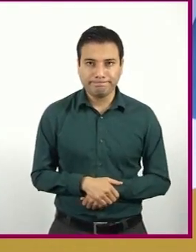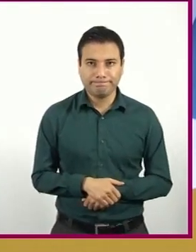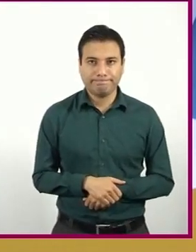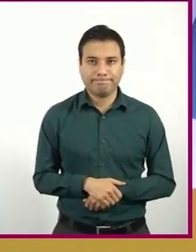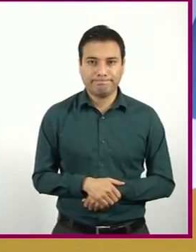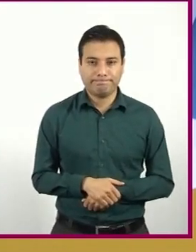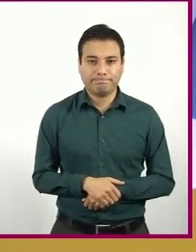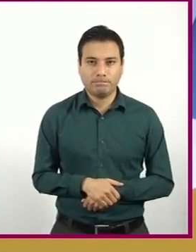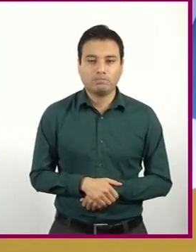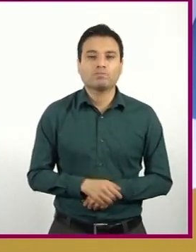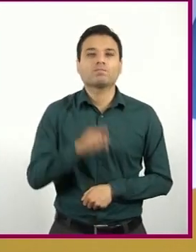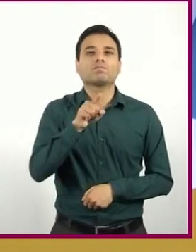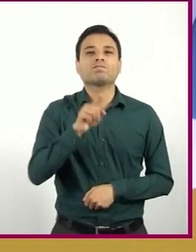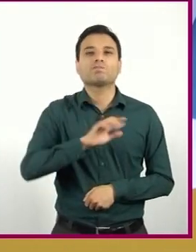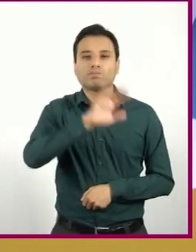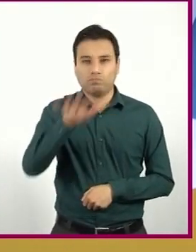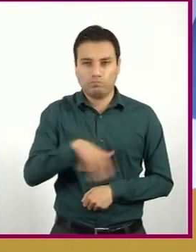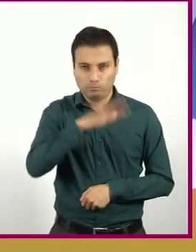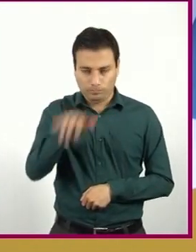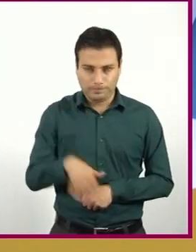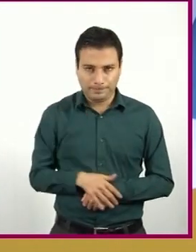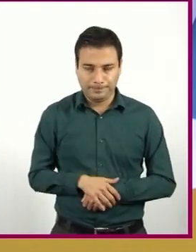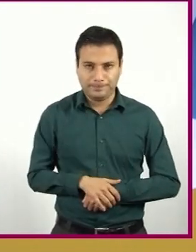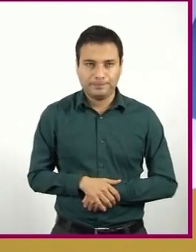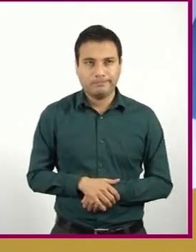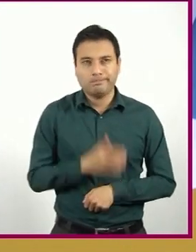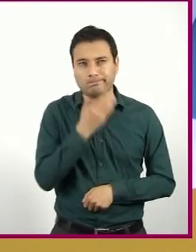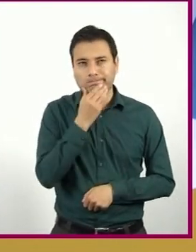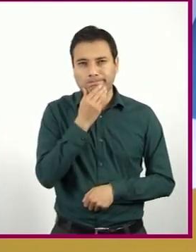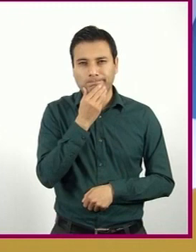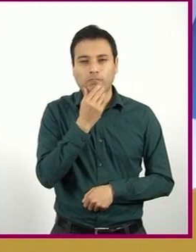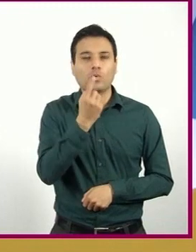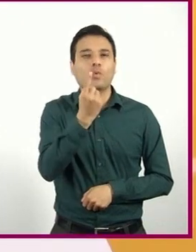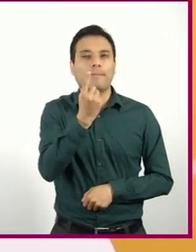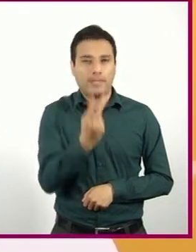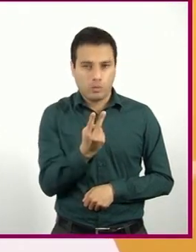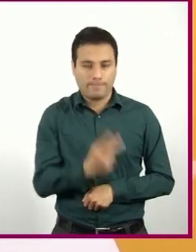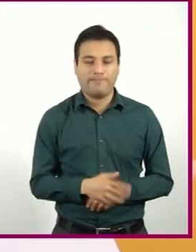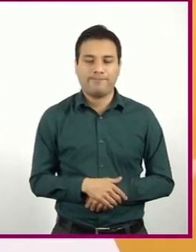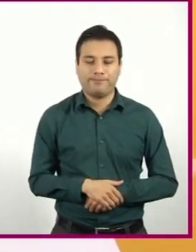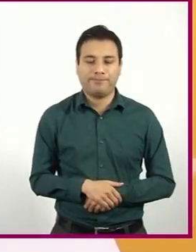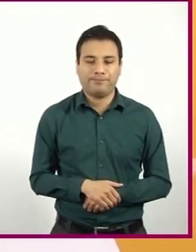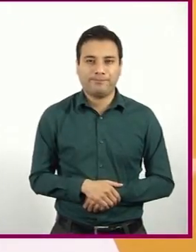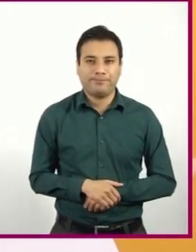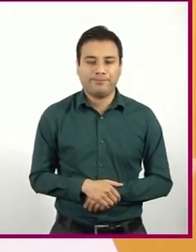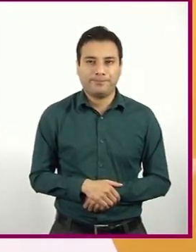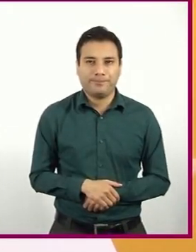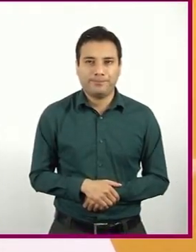Busca en el círculo una fracción que represente los medios.